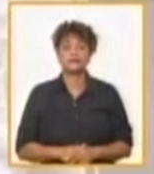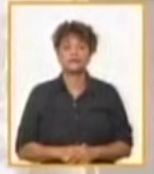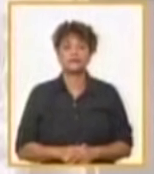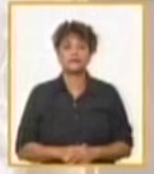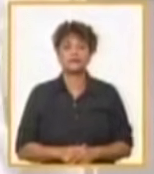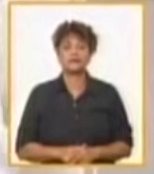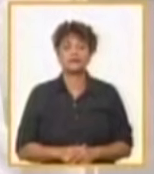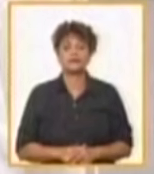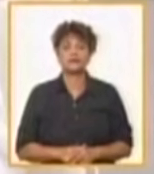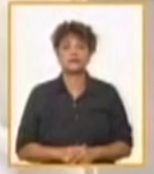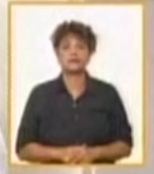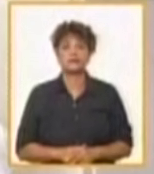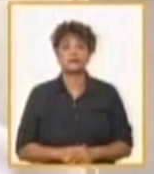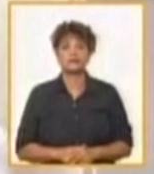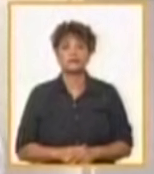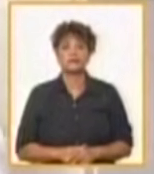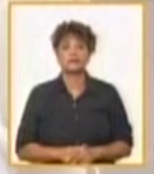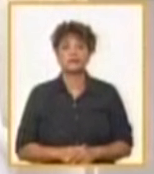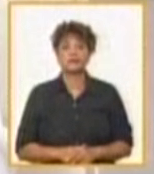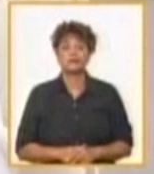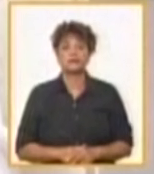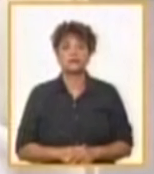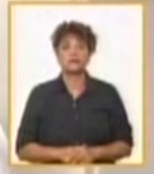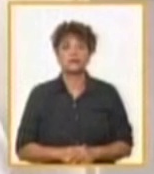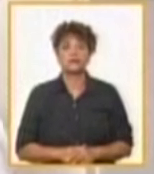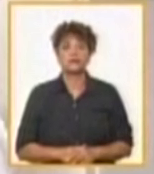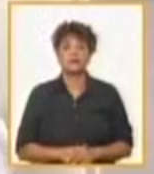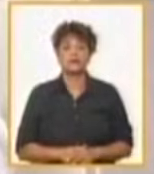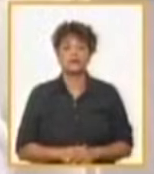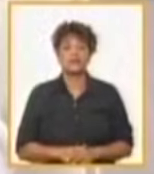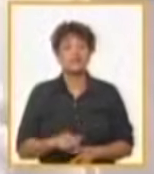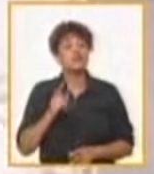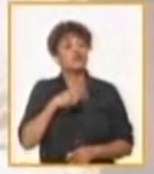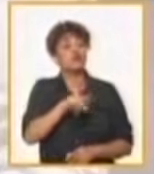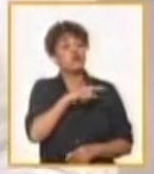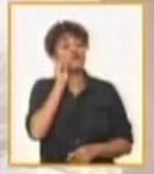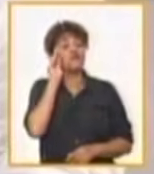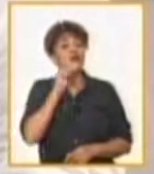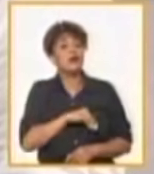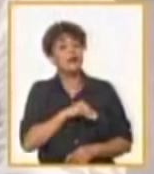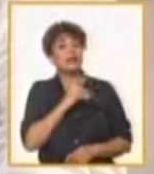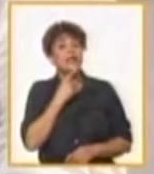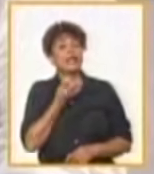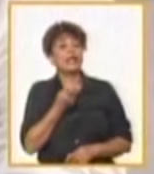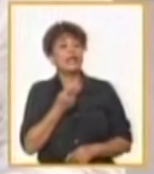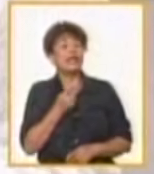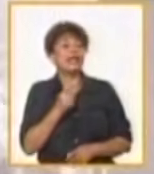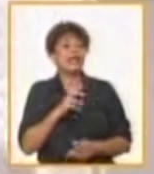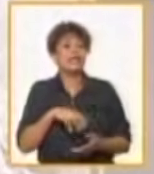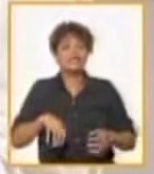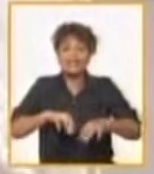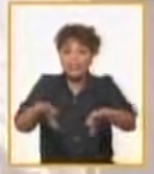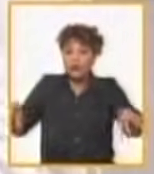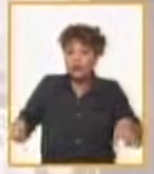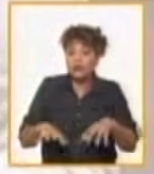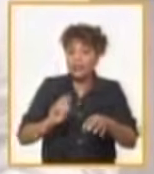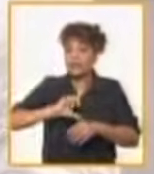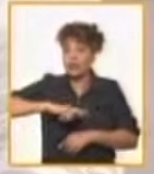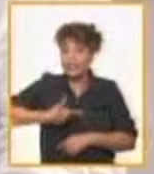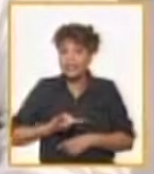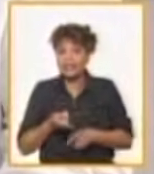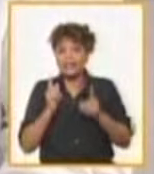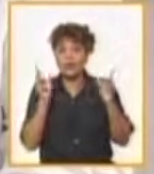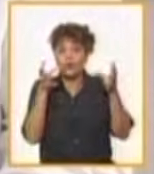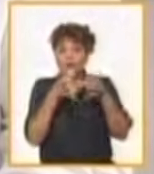tenido, lo difícil que son las discusiones en los ámbitos intelectuales de artistas